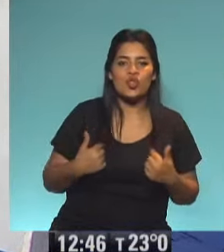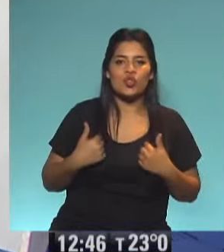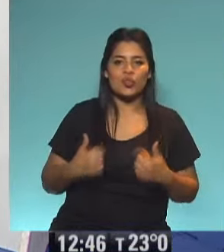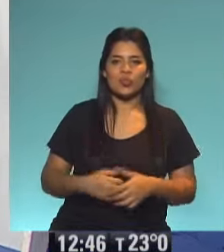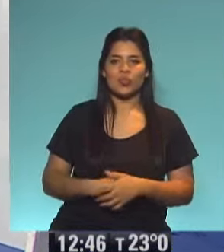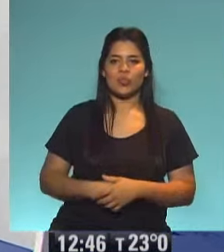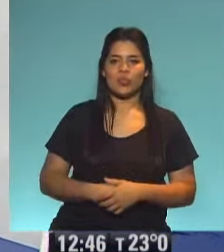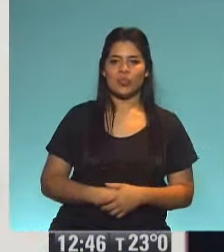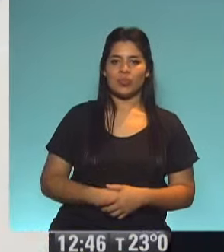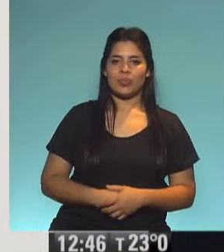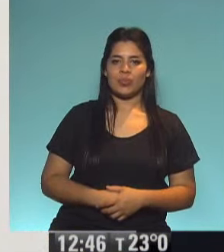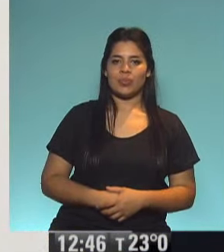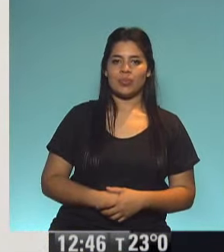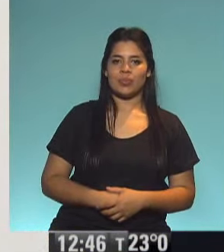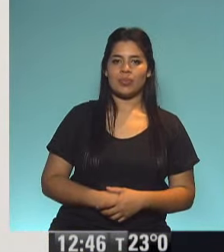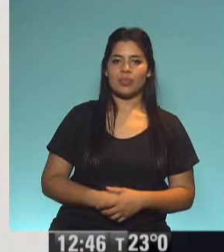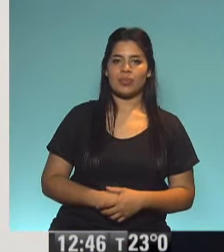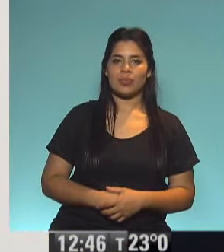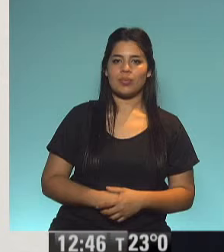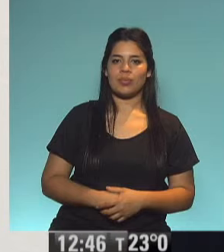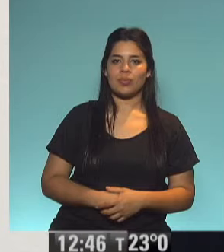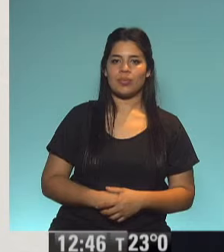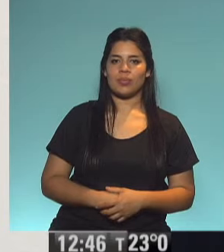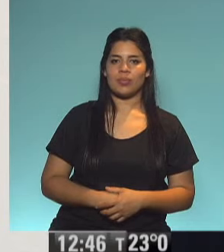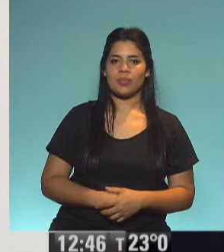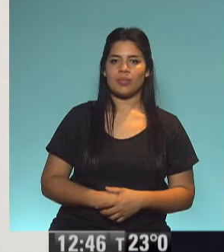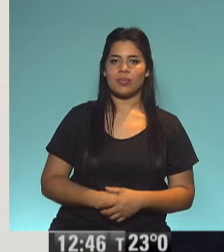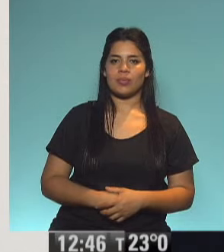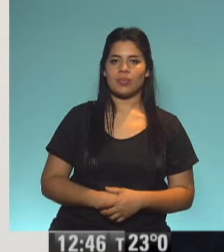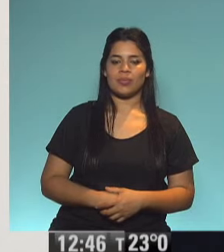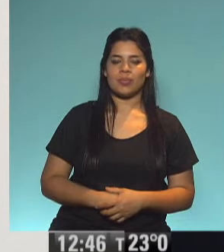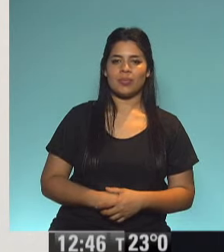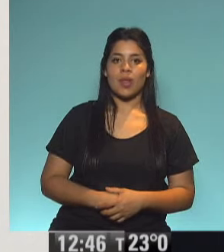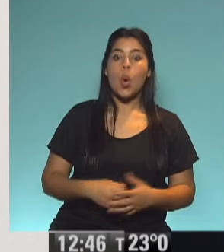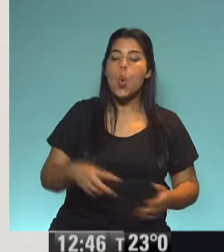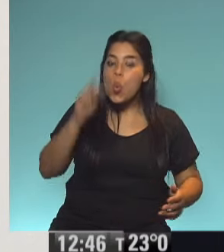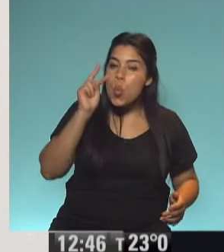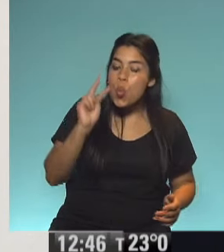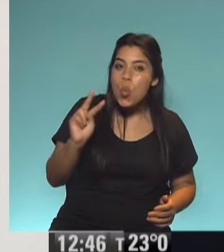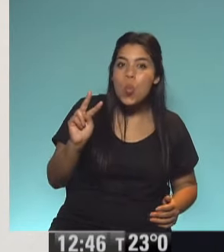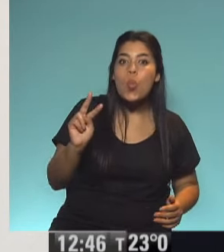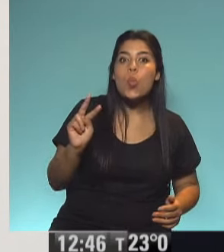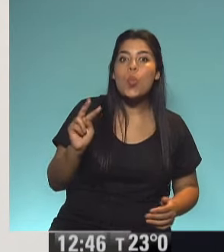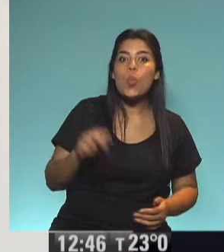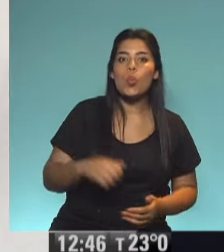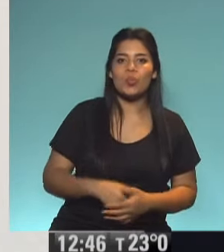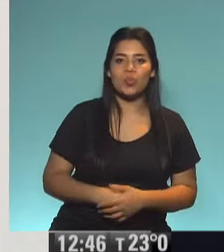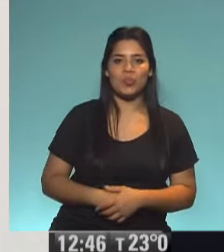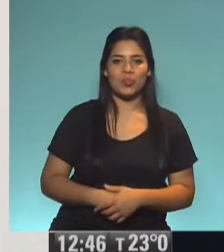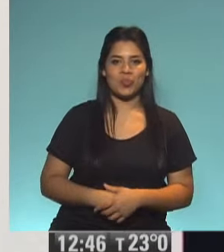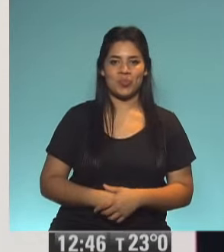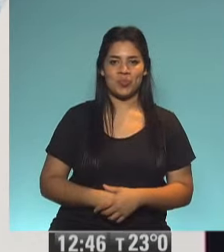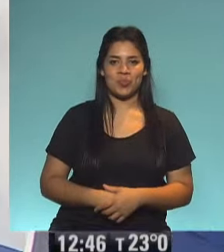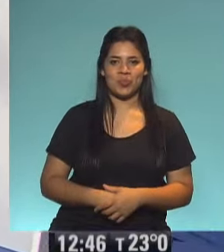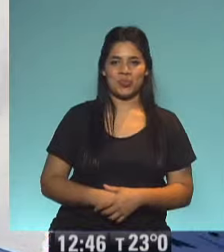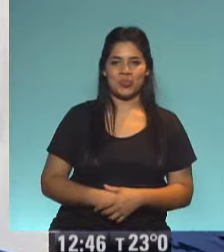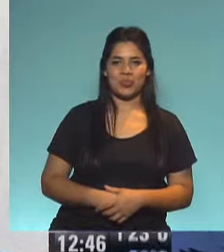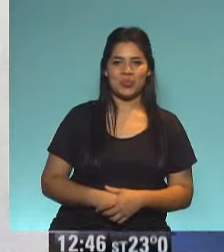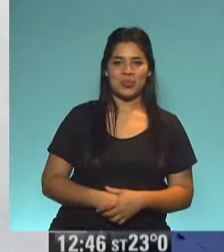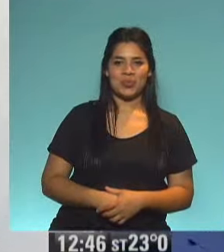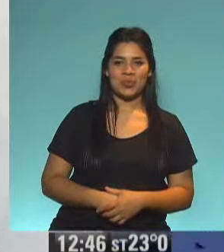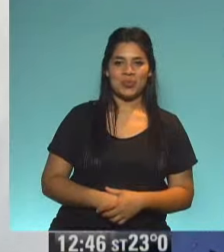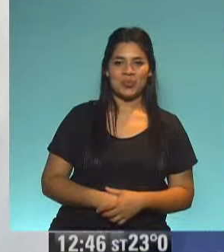note. Y ahí. Voy. ¡Ah, mirá! Genial. Podemos repetir otra, ¿no? Ahora voy. ¿Querés que te